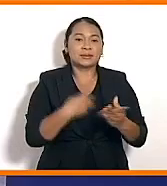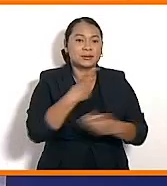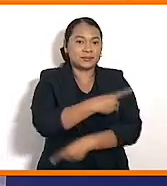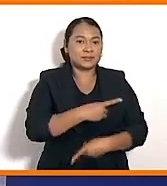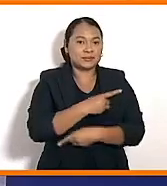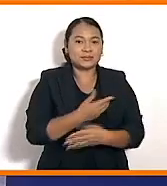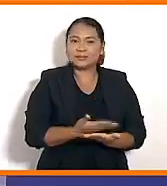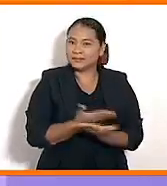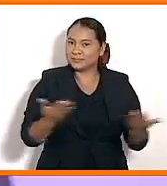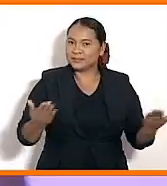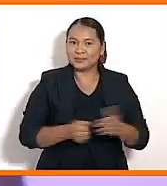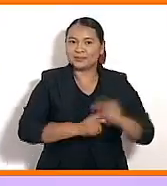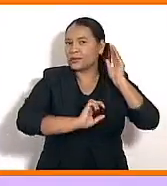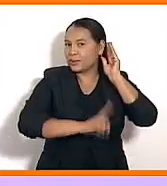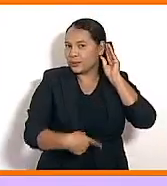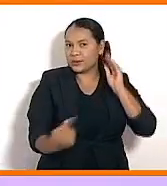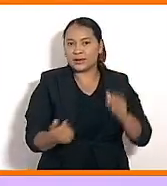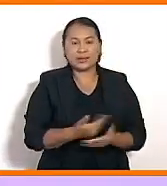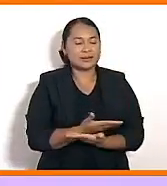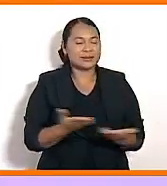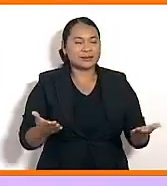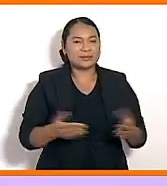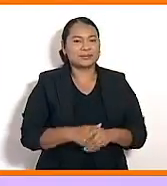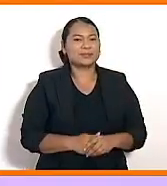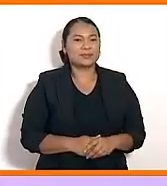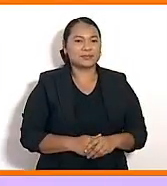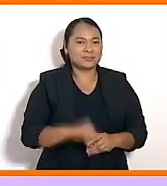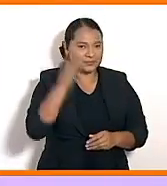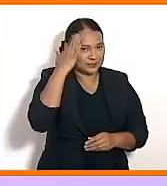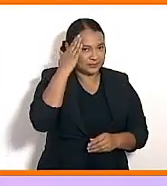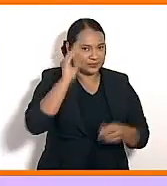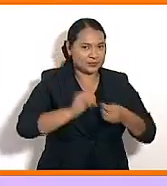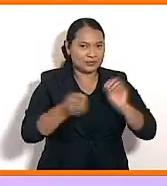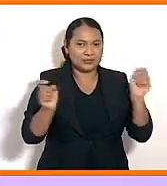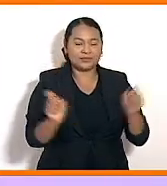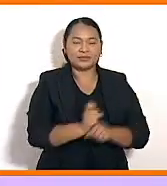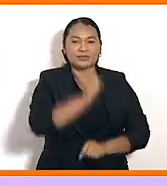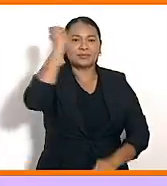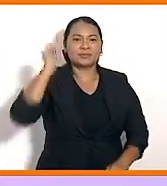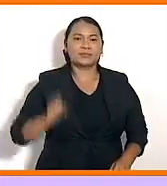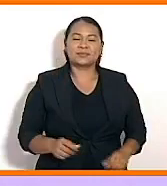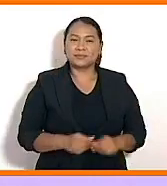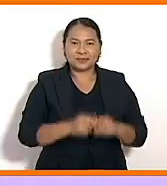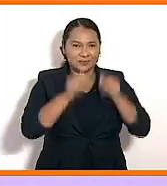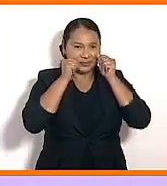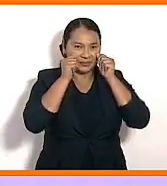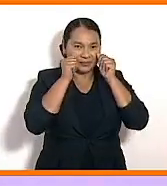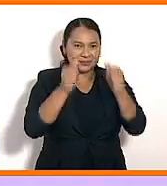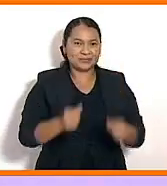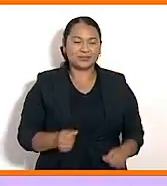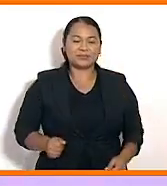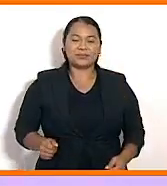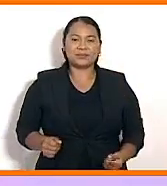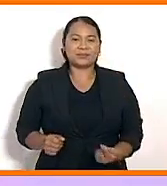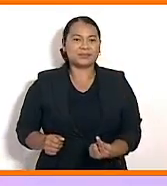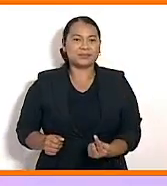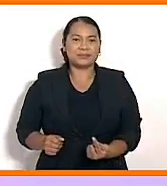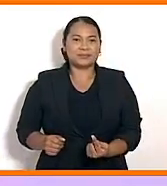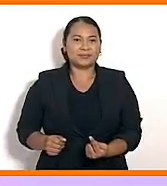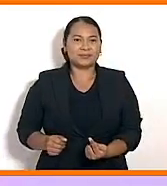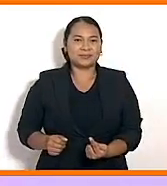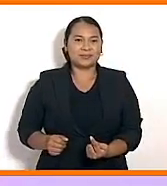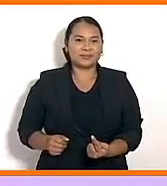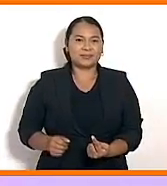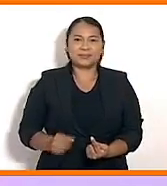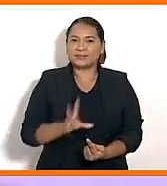suerte de diaria hasta tu hogar. Viene tu primer dígito para diaria y este es... ¡Atentos! Porque es